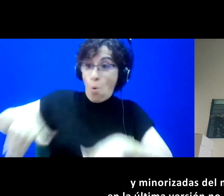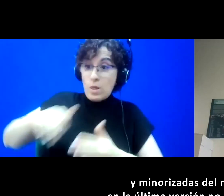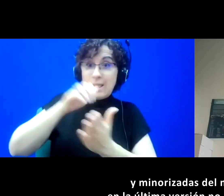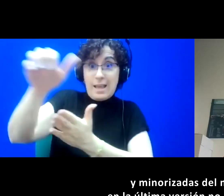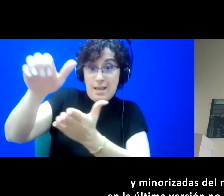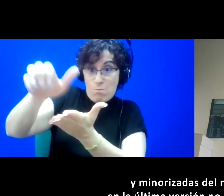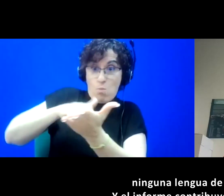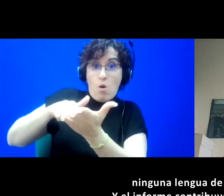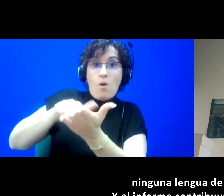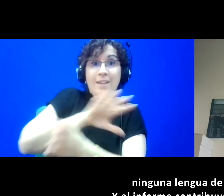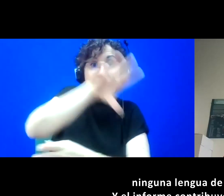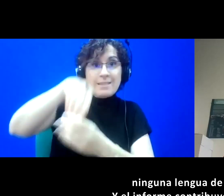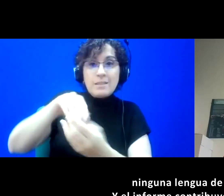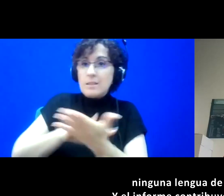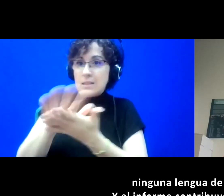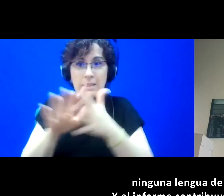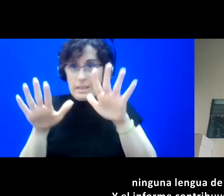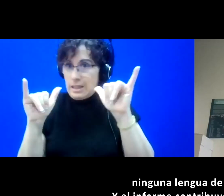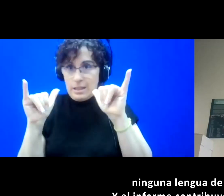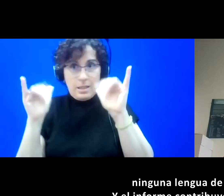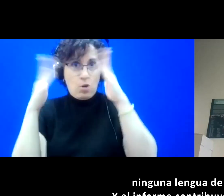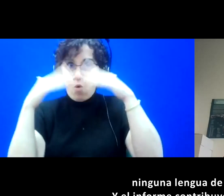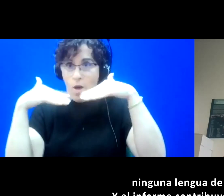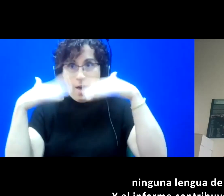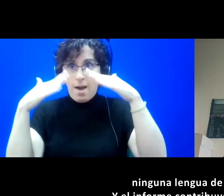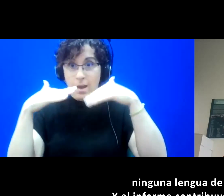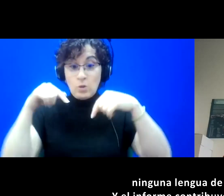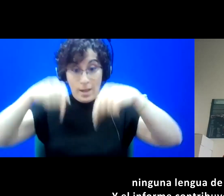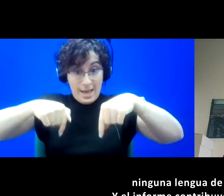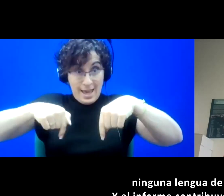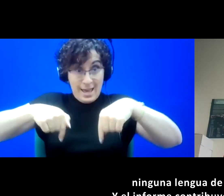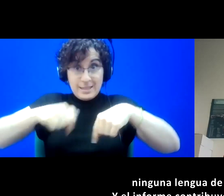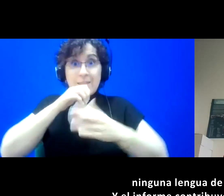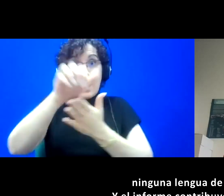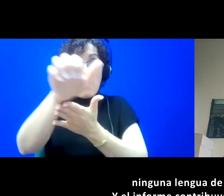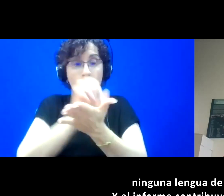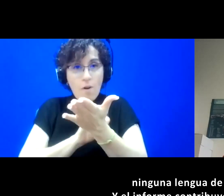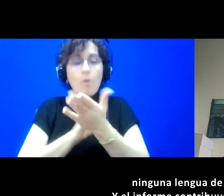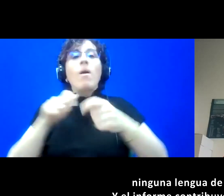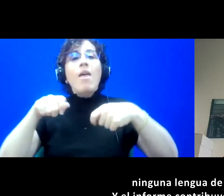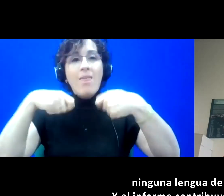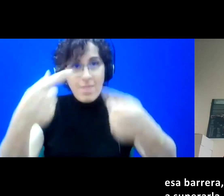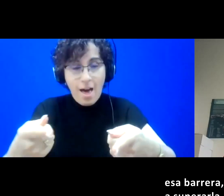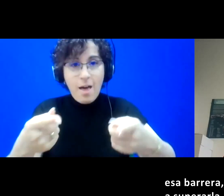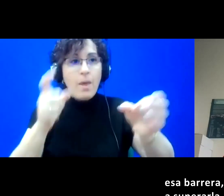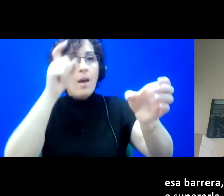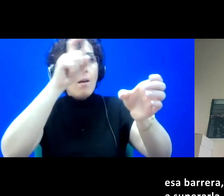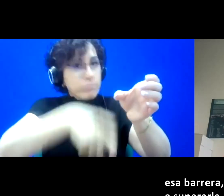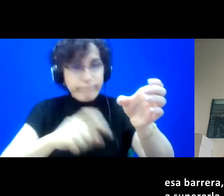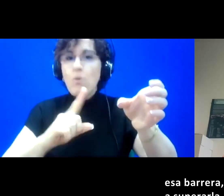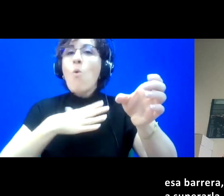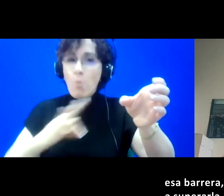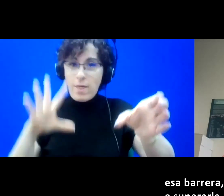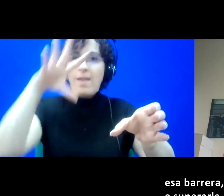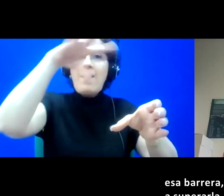todavía ninguna lengua de signos. Y este informe contribuye a romper esa barrera, a